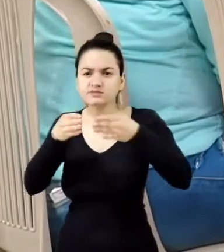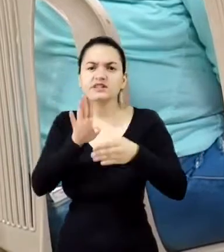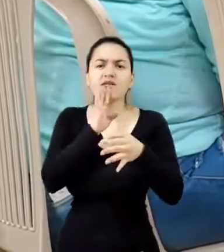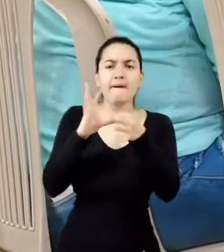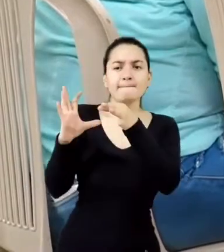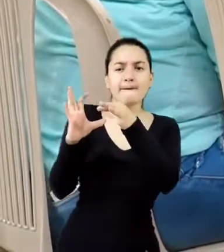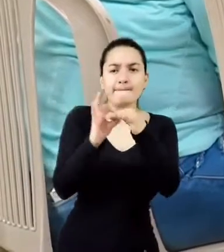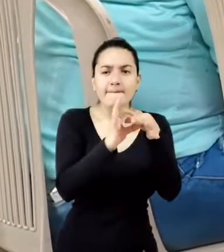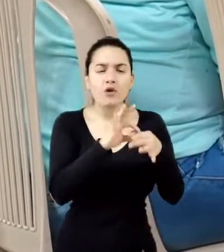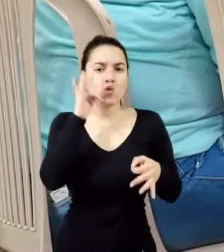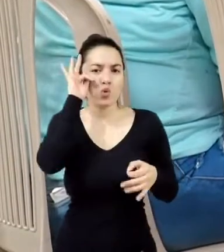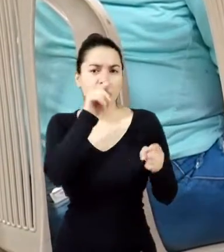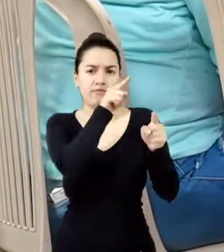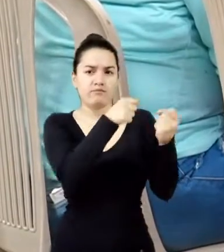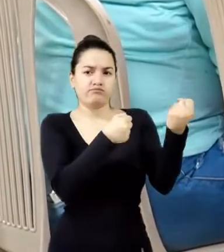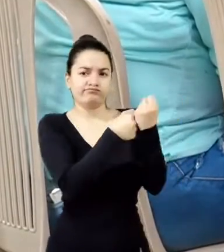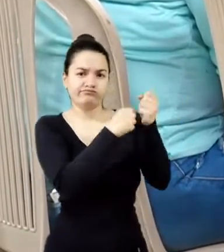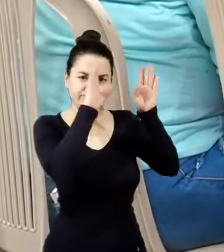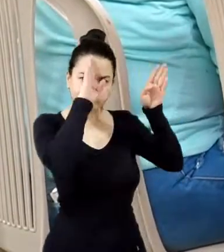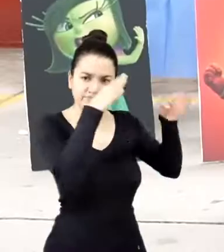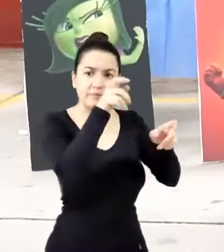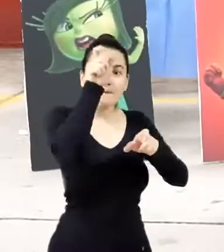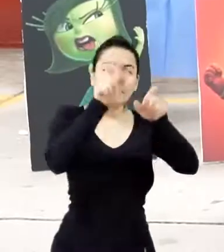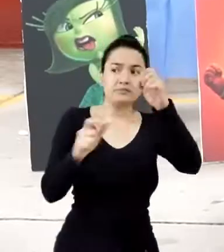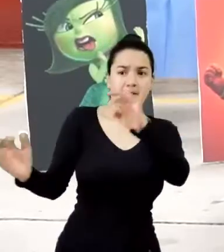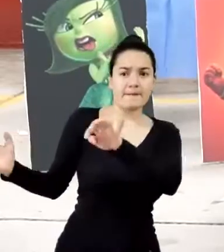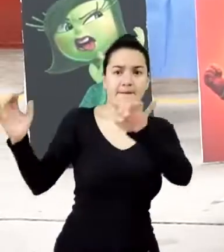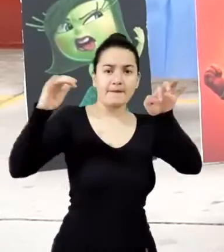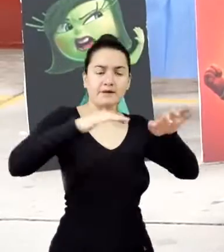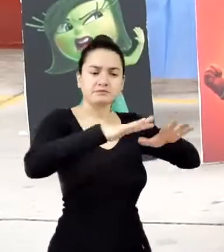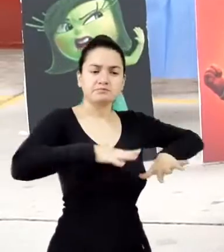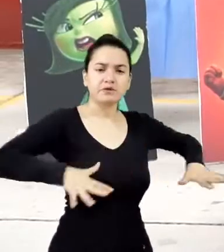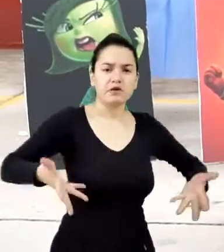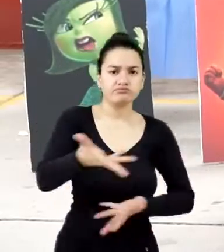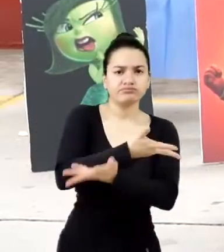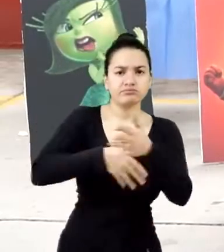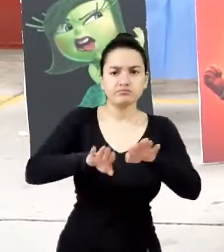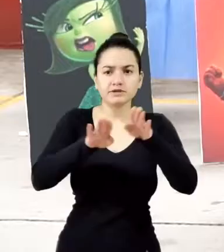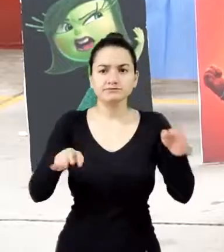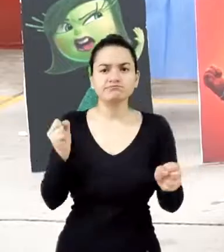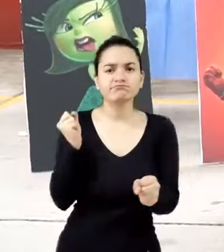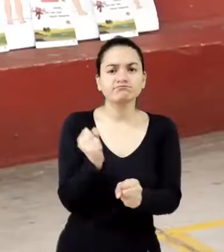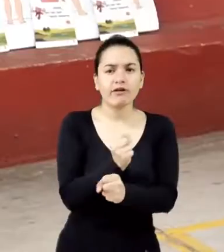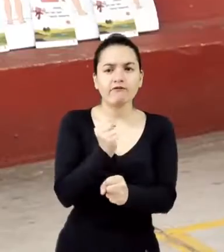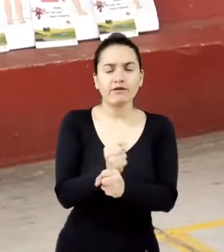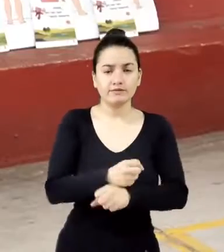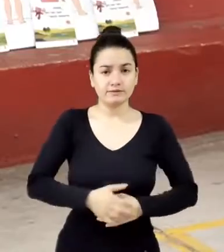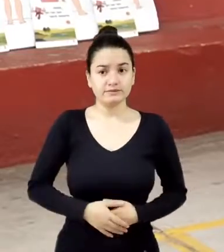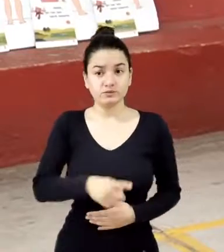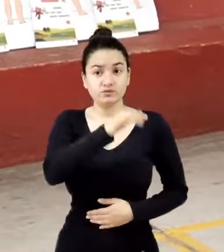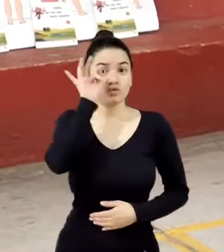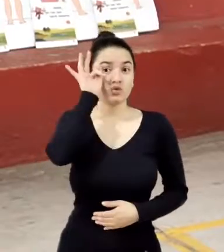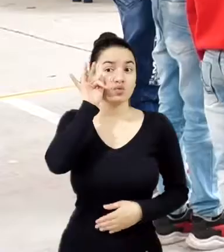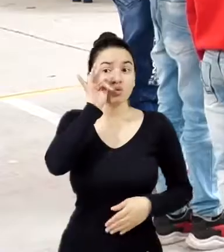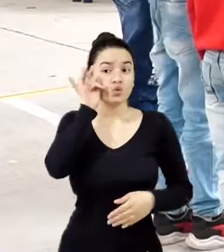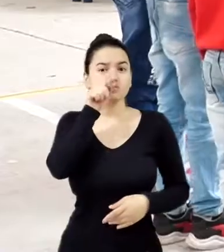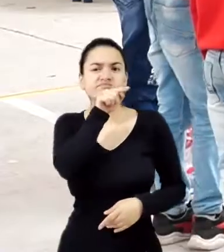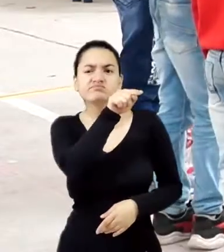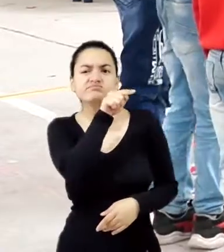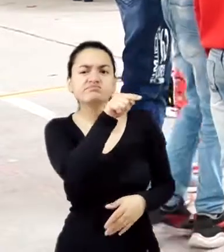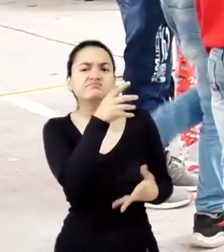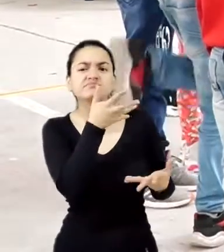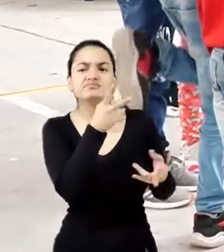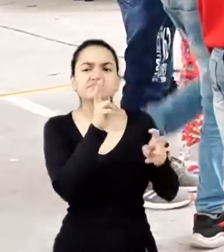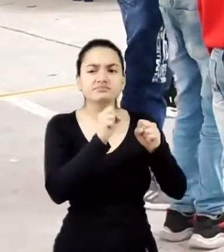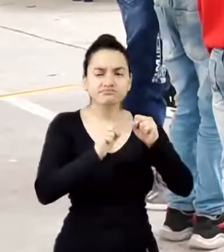por la Mesa Departamental de Migraciones, y este es un espacio de integración entre el pueblo tuquerreño y la población